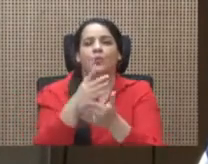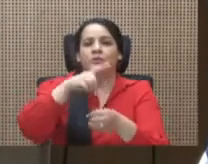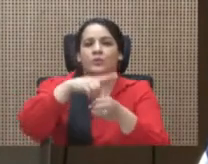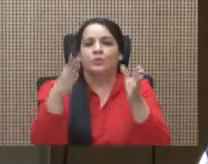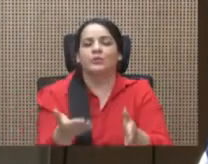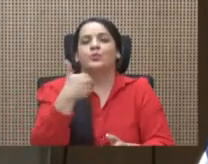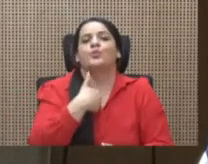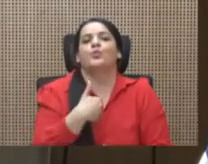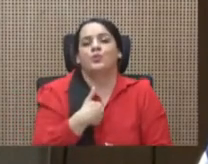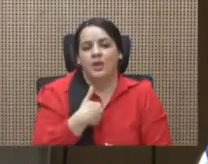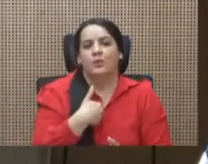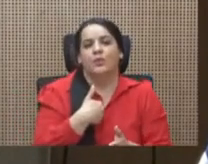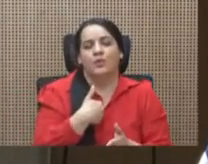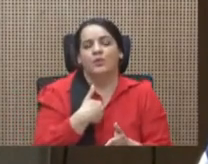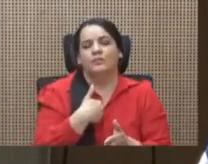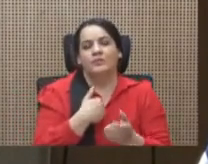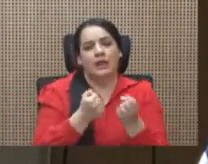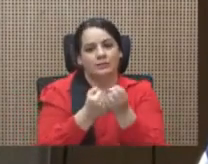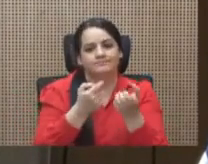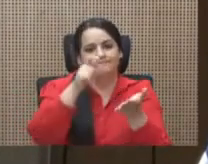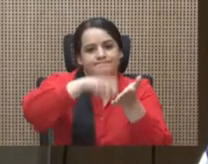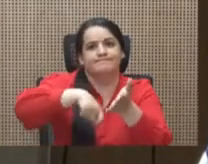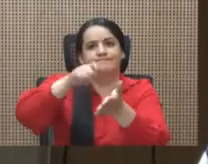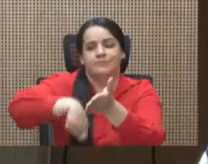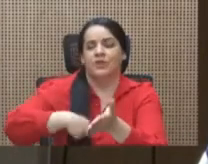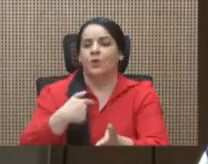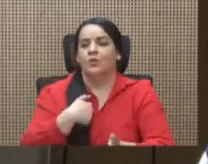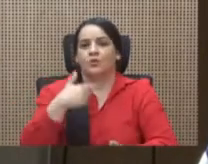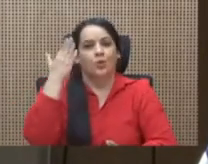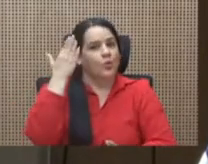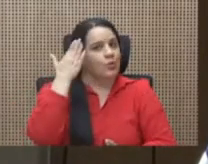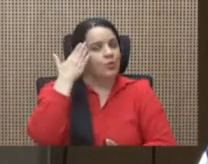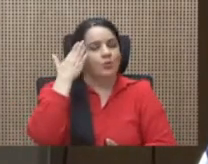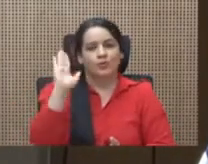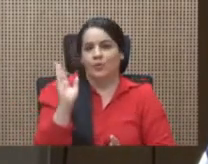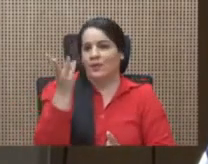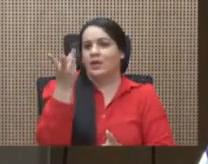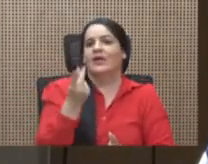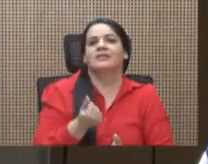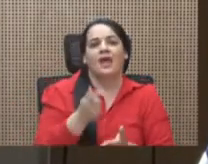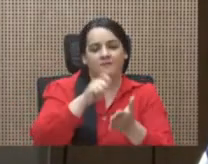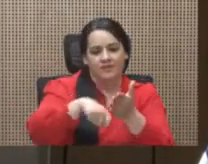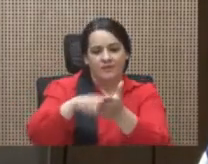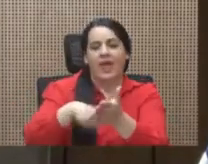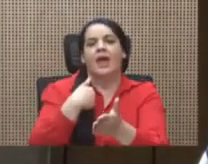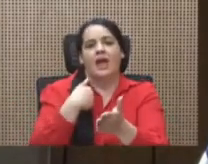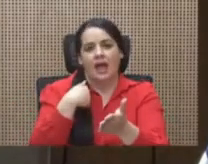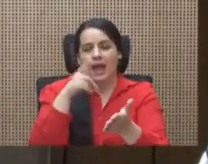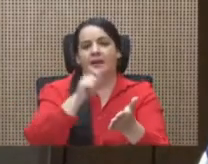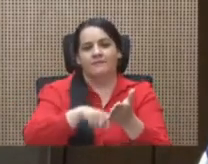tuvieron a bien firmarla. No pude contar la cantidad de firmas, pero lleva una cantidad importante de